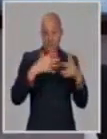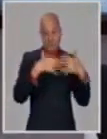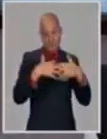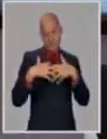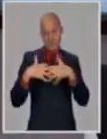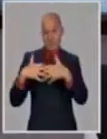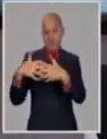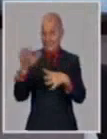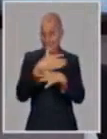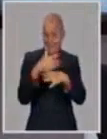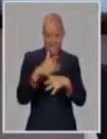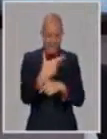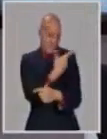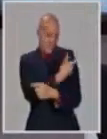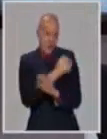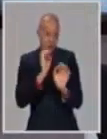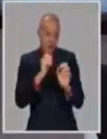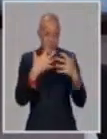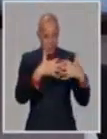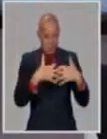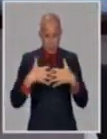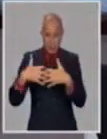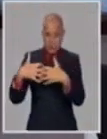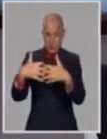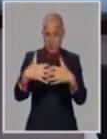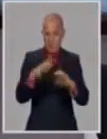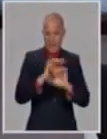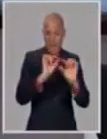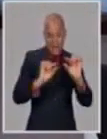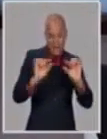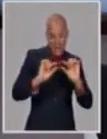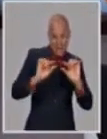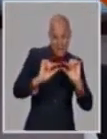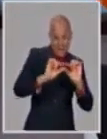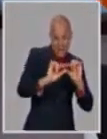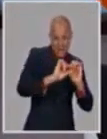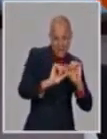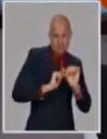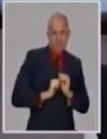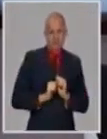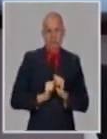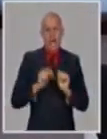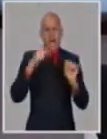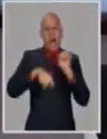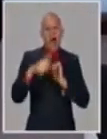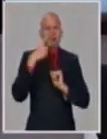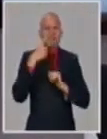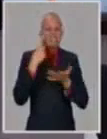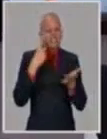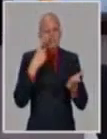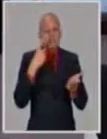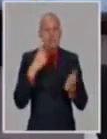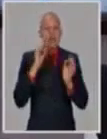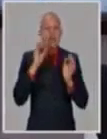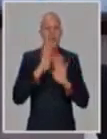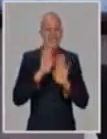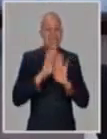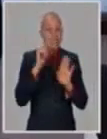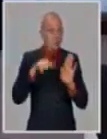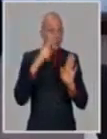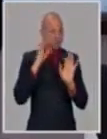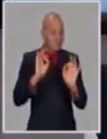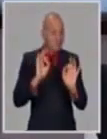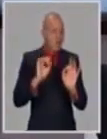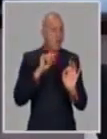vacuna, y ya estamos en estos momentos lo que llevando a cabo el escalado ya final, a la última escala, porque